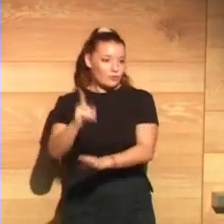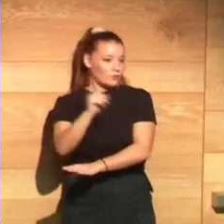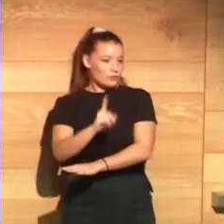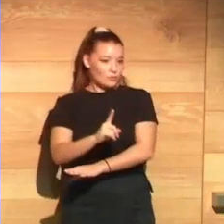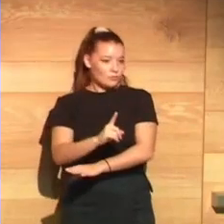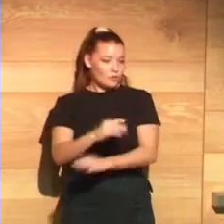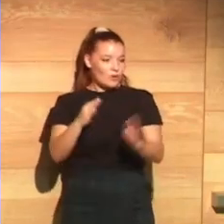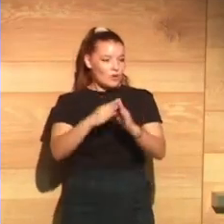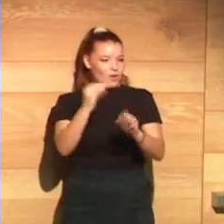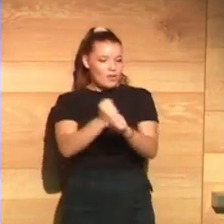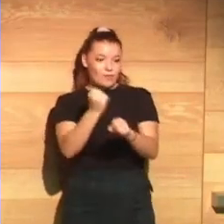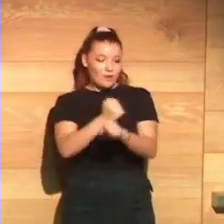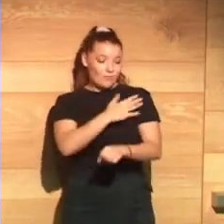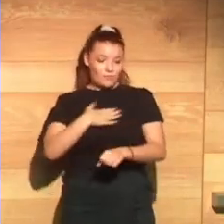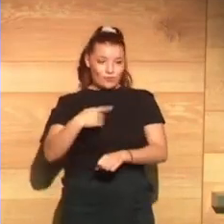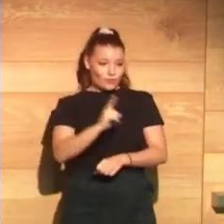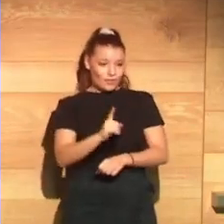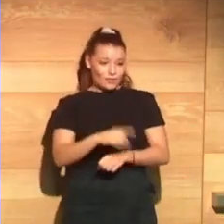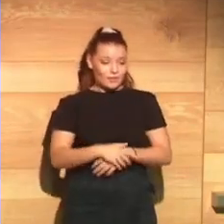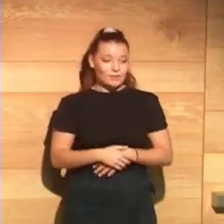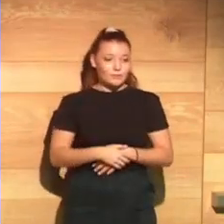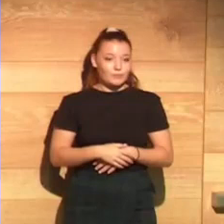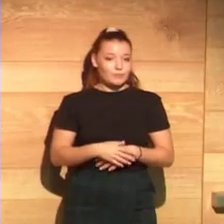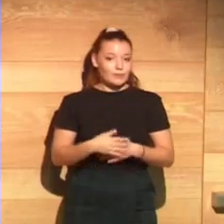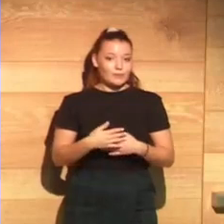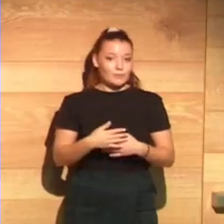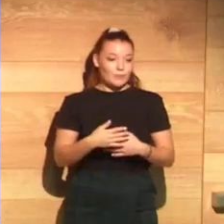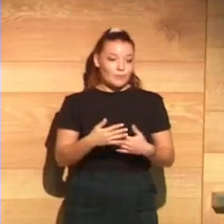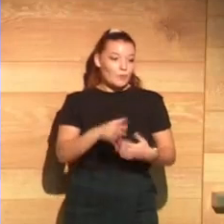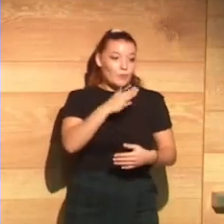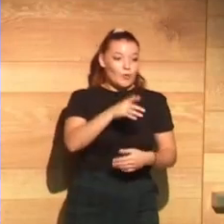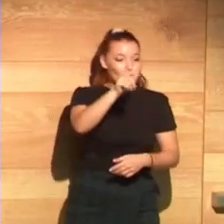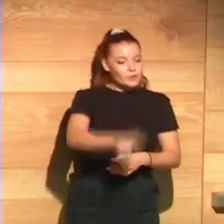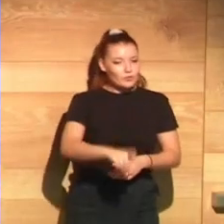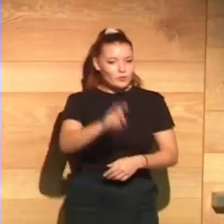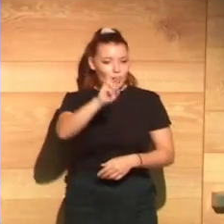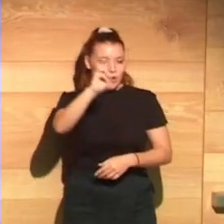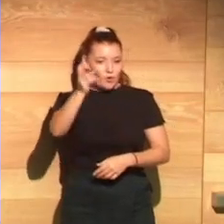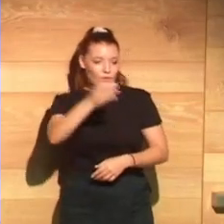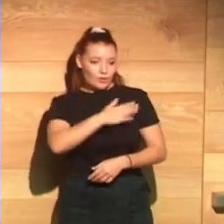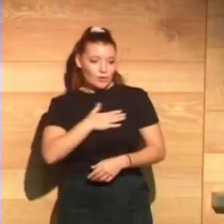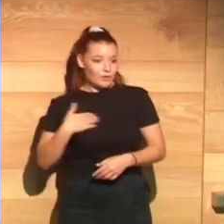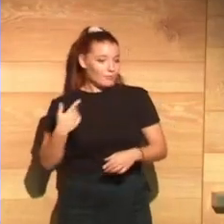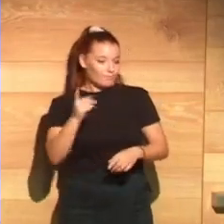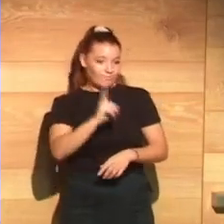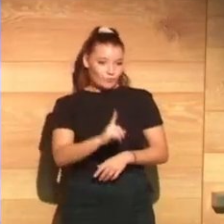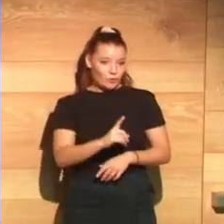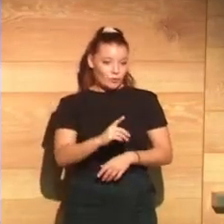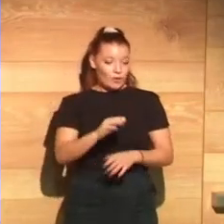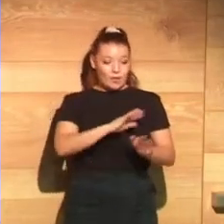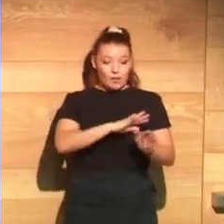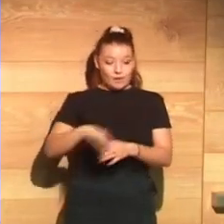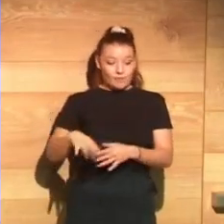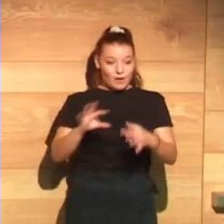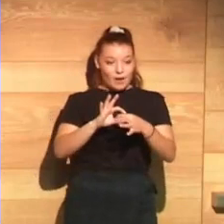ni iba a dejar de mostrarse como ella quisiera, por mucho que quisiera a su marido. Se separaron y luego ellos